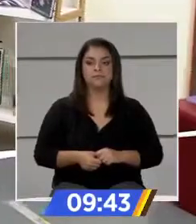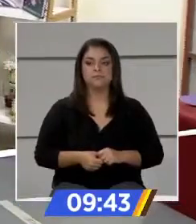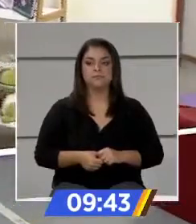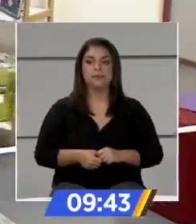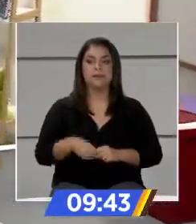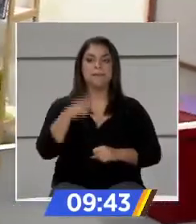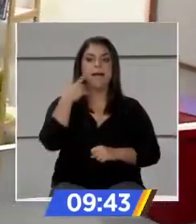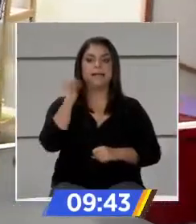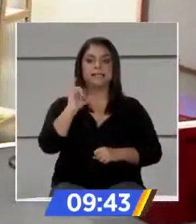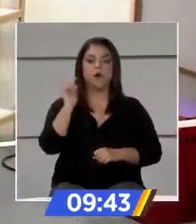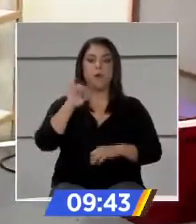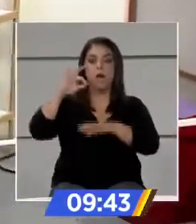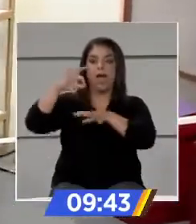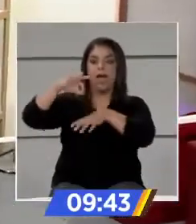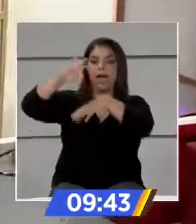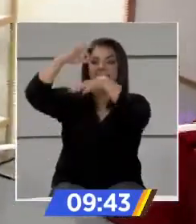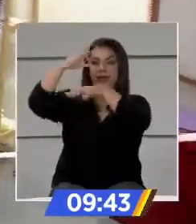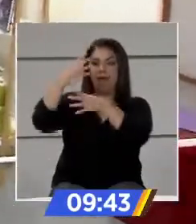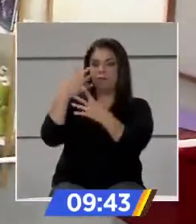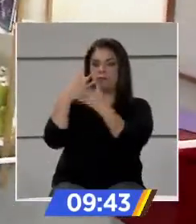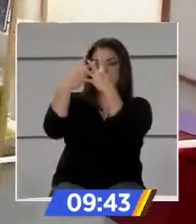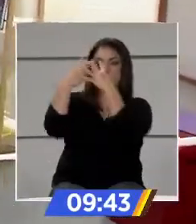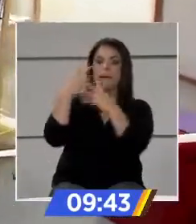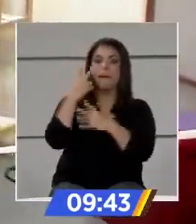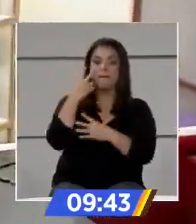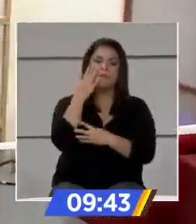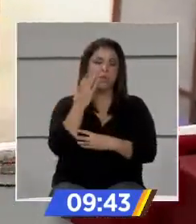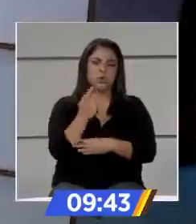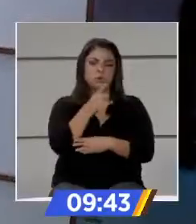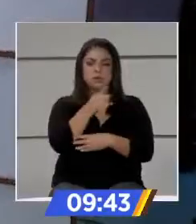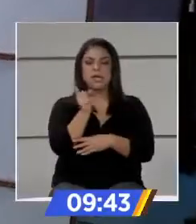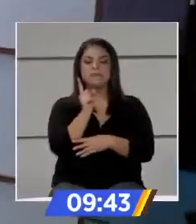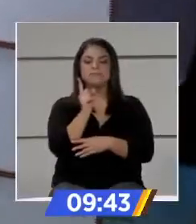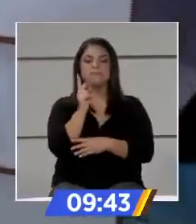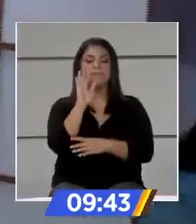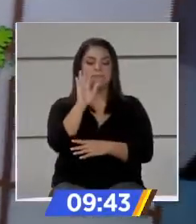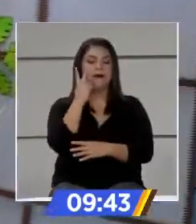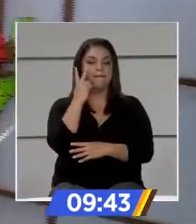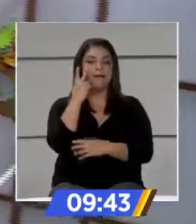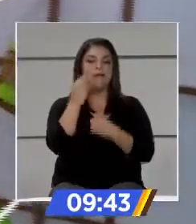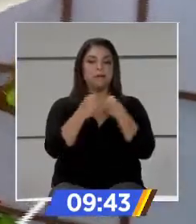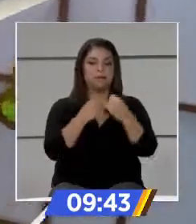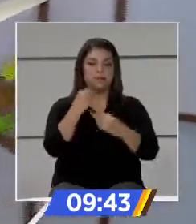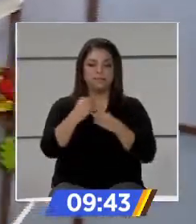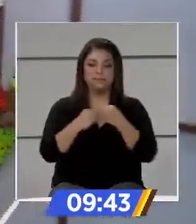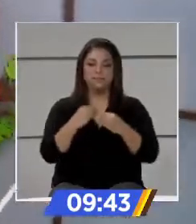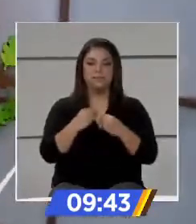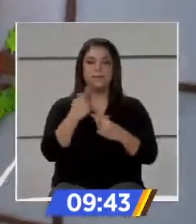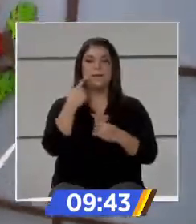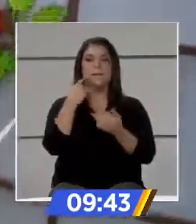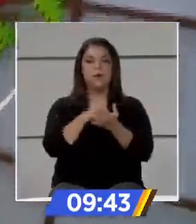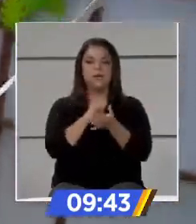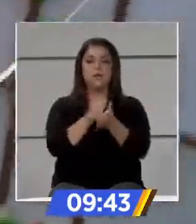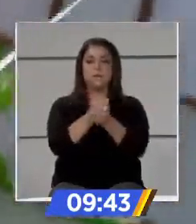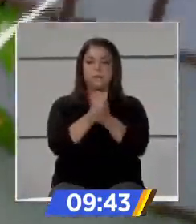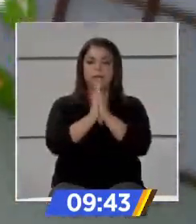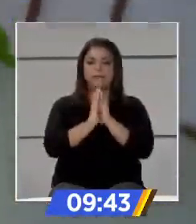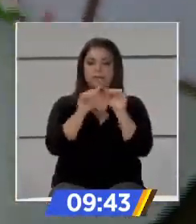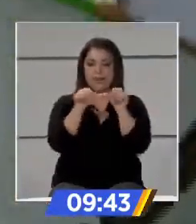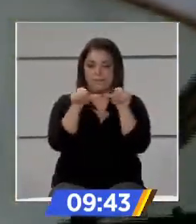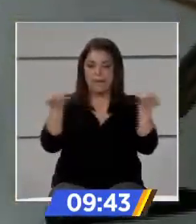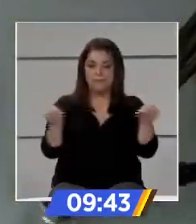telaraña. ¿Por qué? Porque ahora ya se van a dar cuenta de lo que vamos a hacer. Sí. Para eso era que les pedíamos el masking tape.